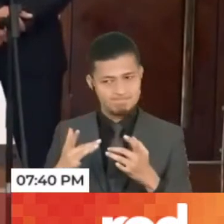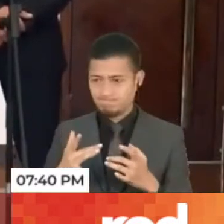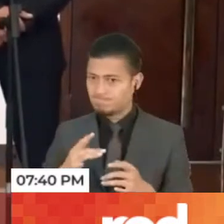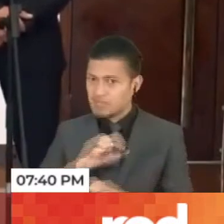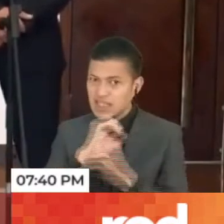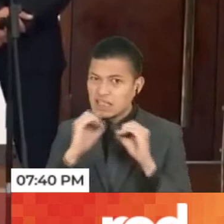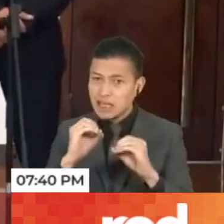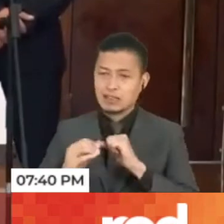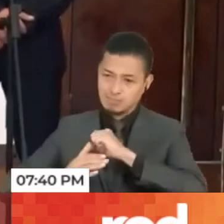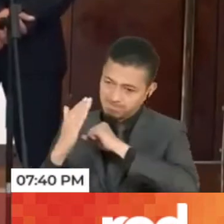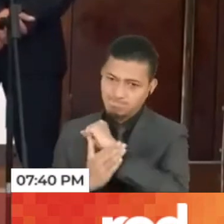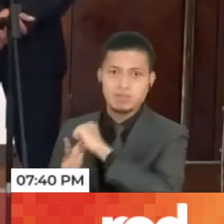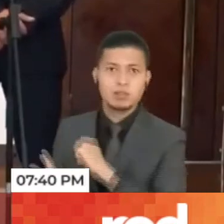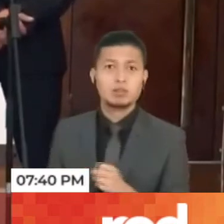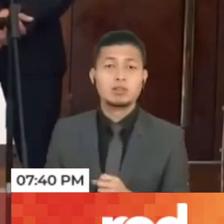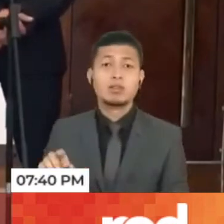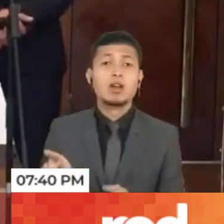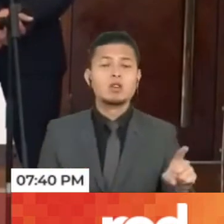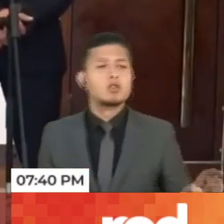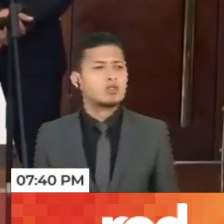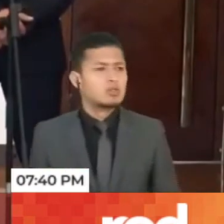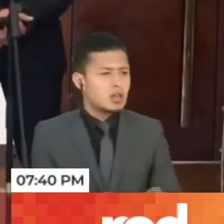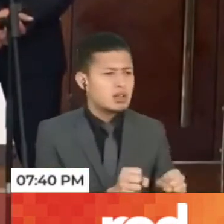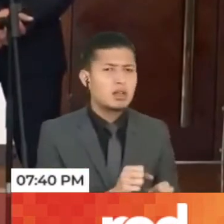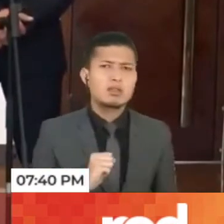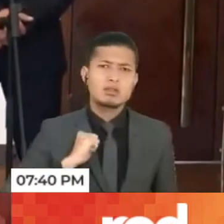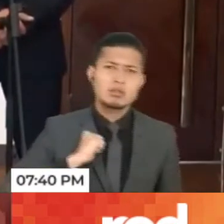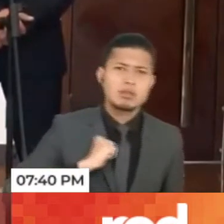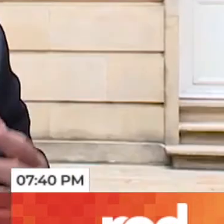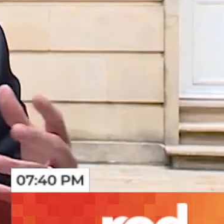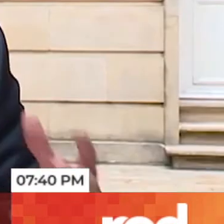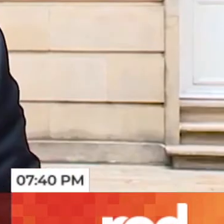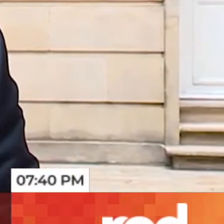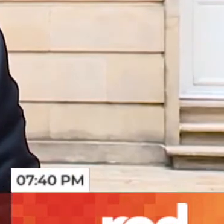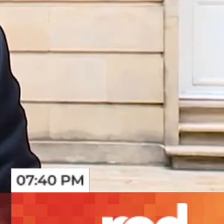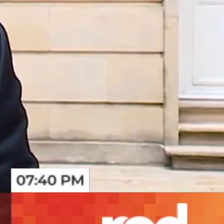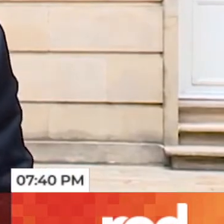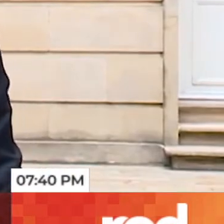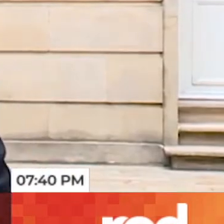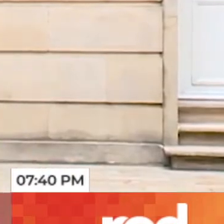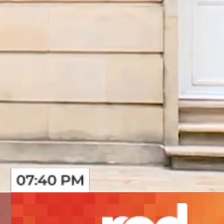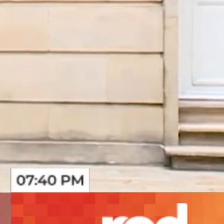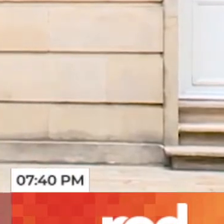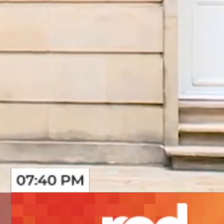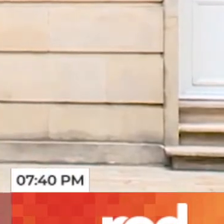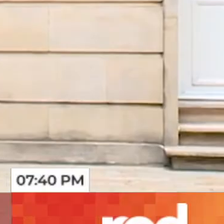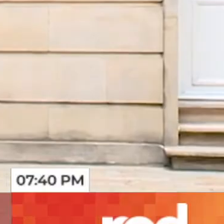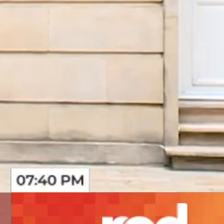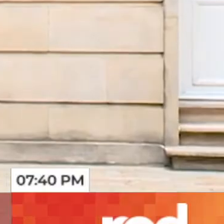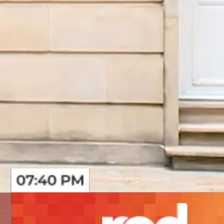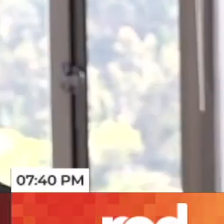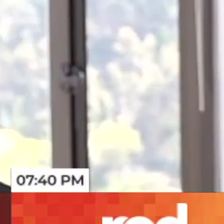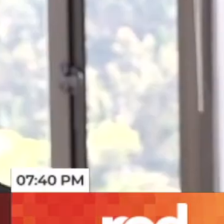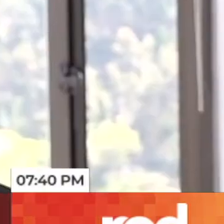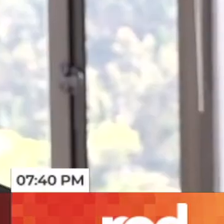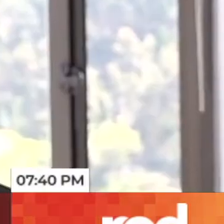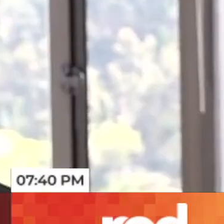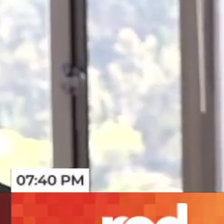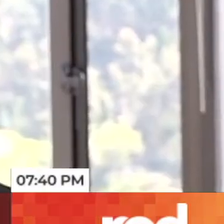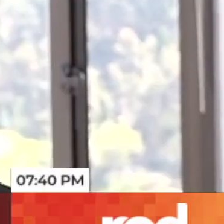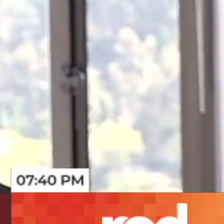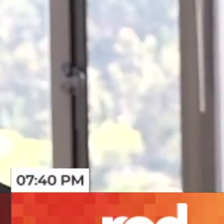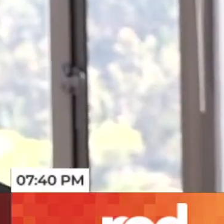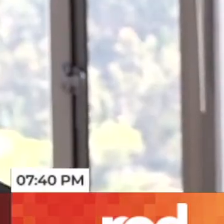los derechos los bienes públicos de nuestros ciudadanos de manera impune el ministro de defensa le dio la bienvenida a fernández de soto